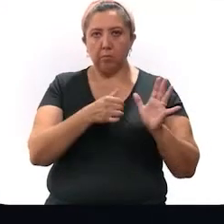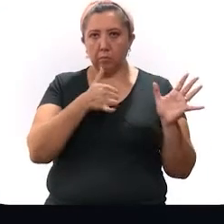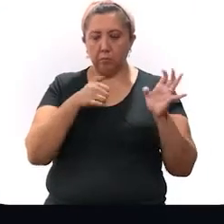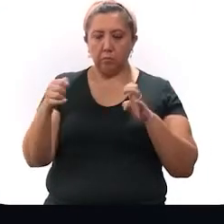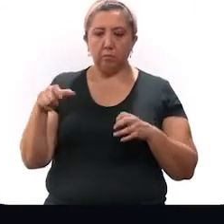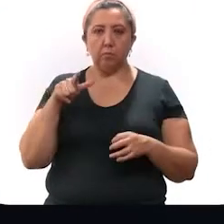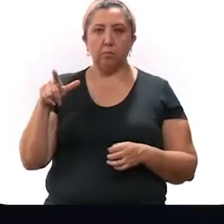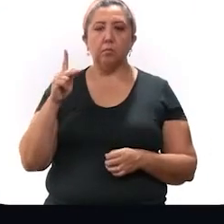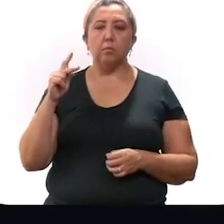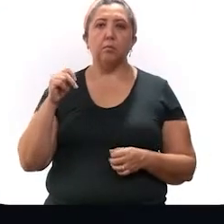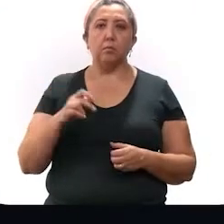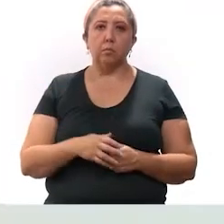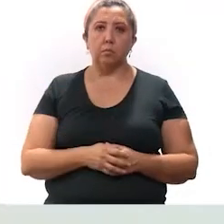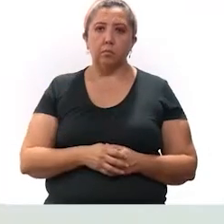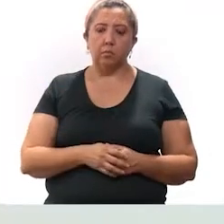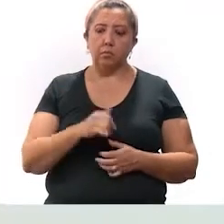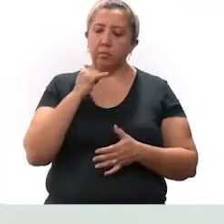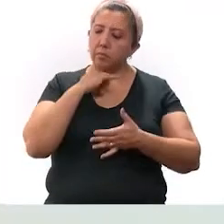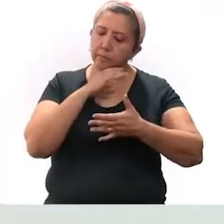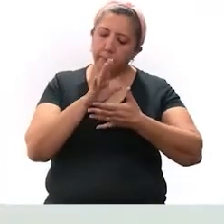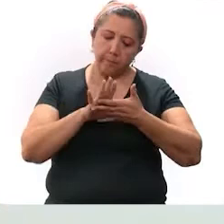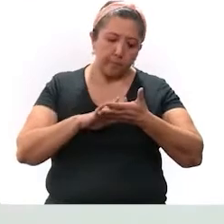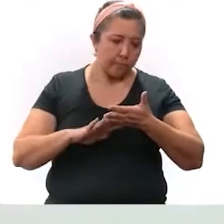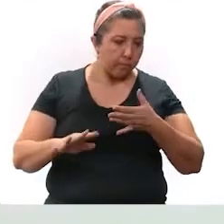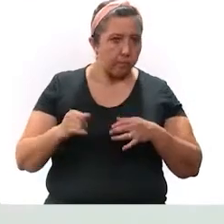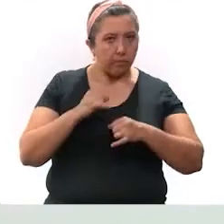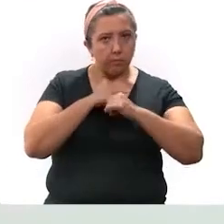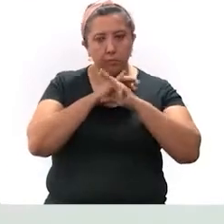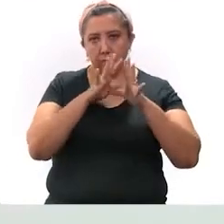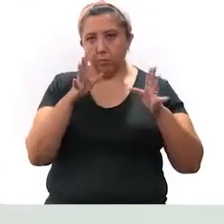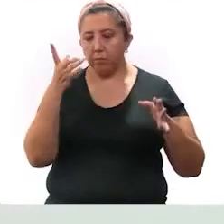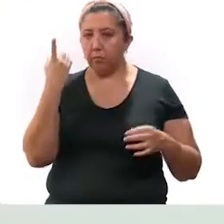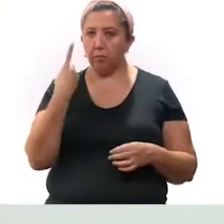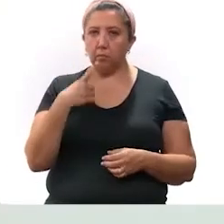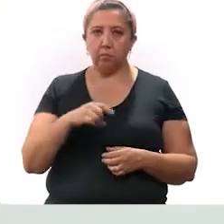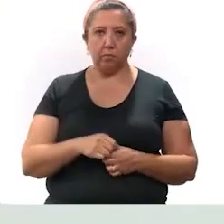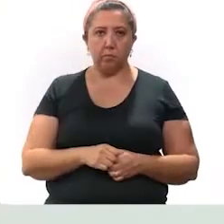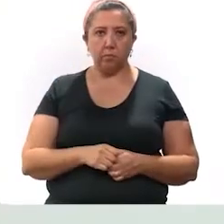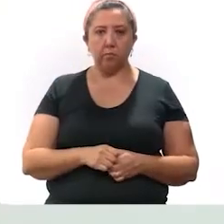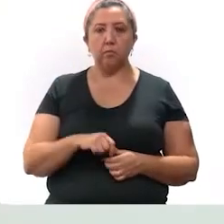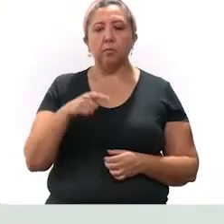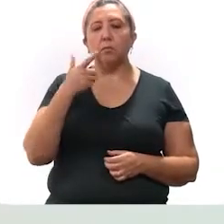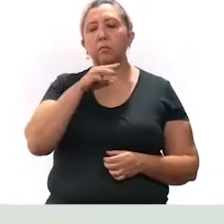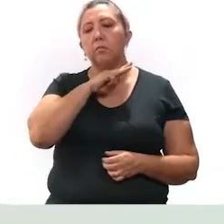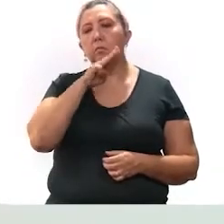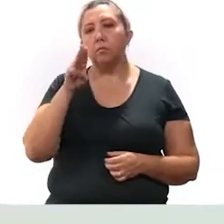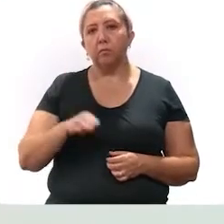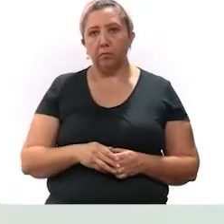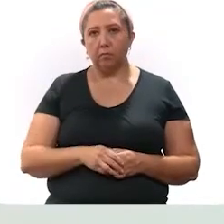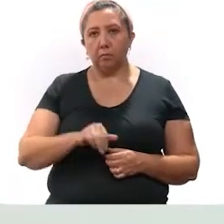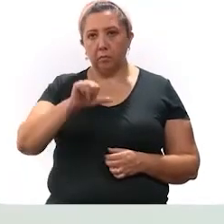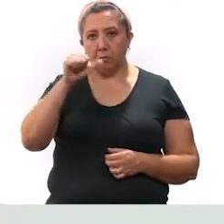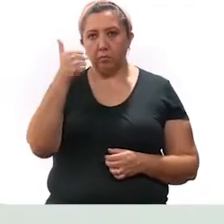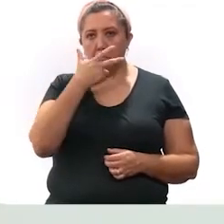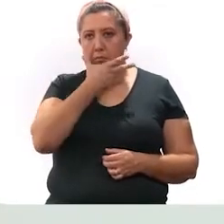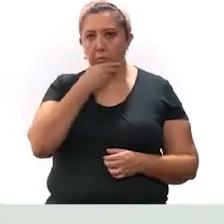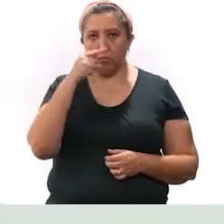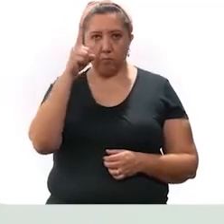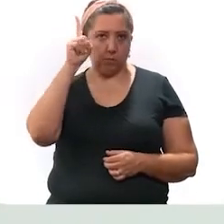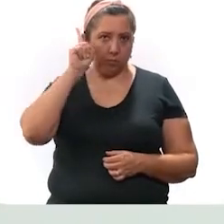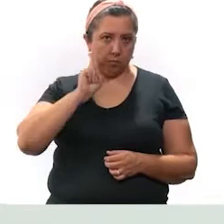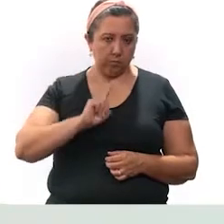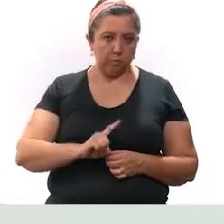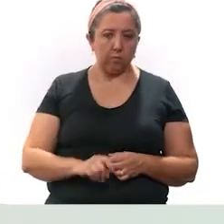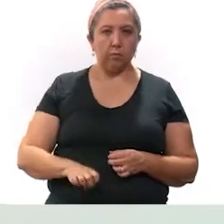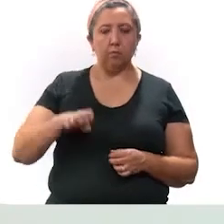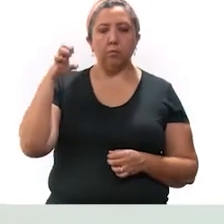15.619 en la zona poniente. Lamentablemente en este parte médico informamos de 12 fallecimientos, 11 hombres y una